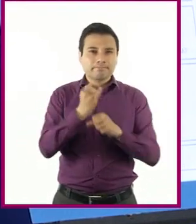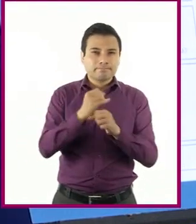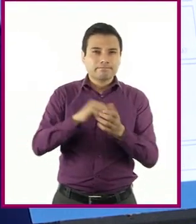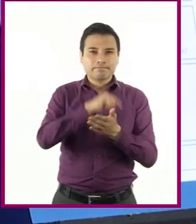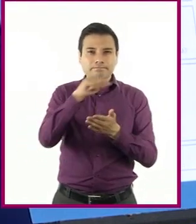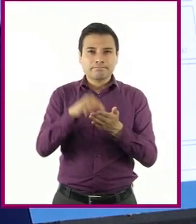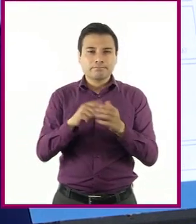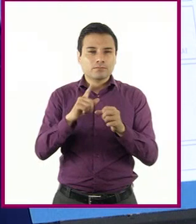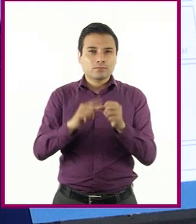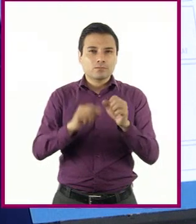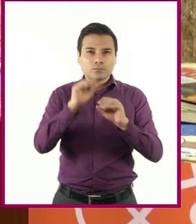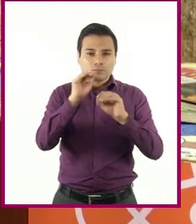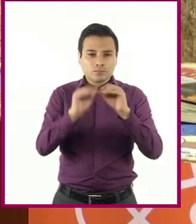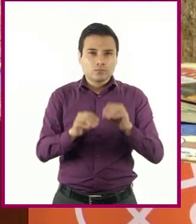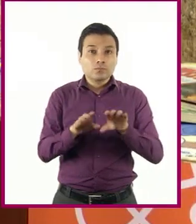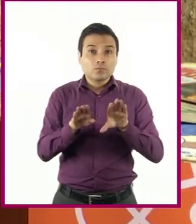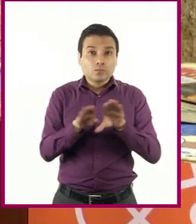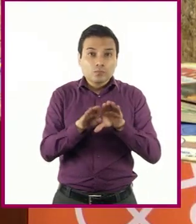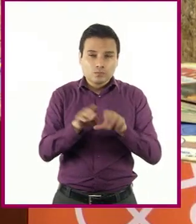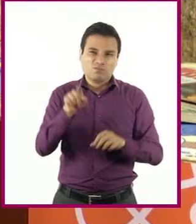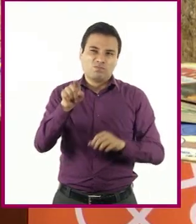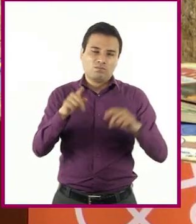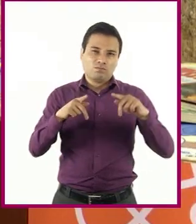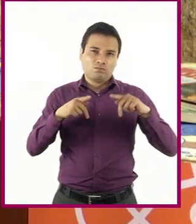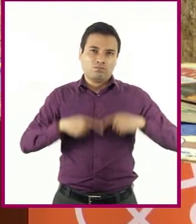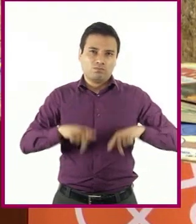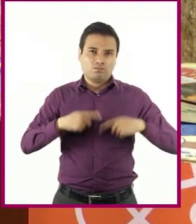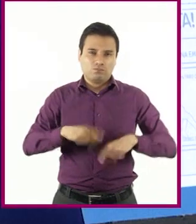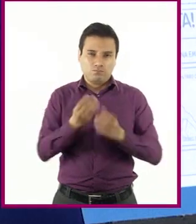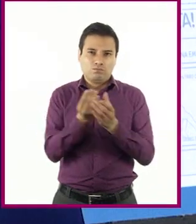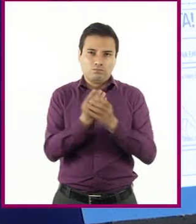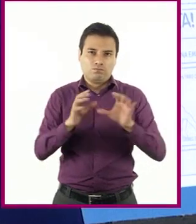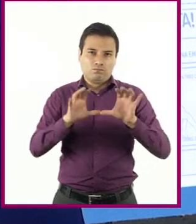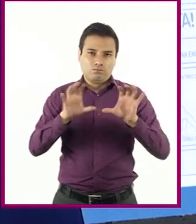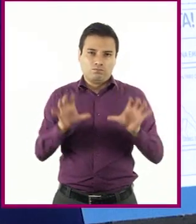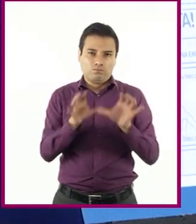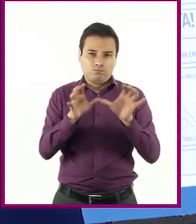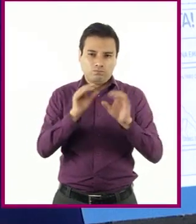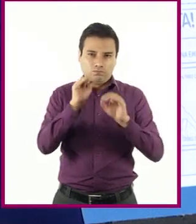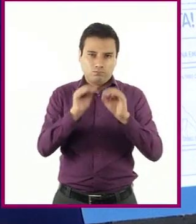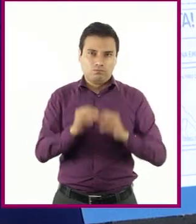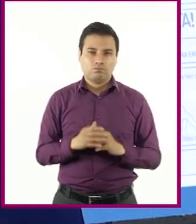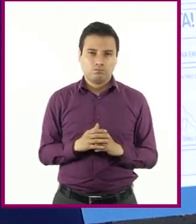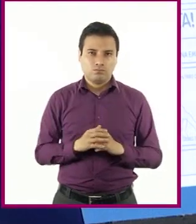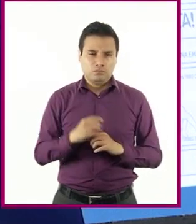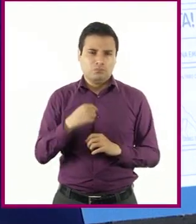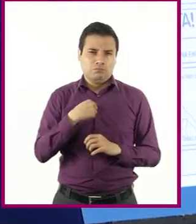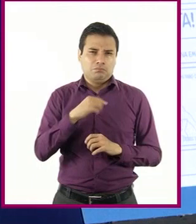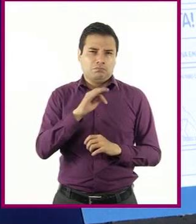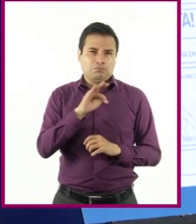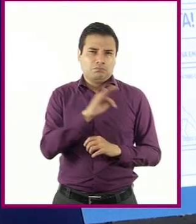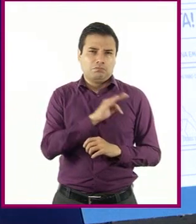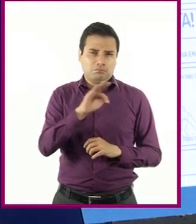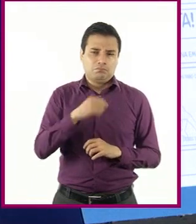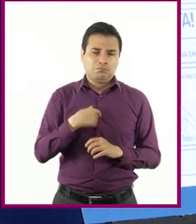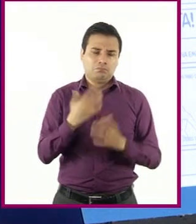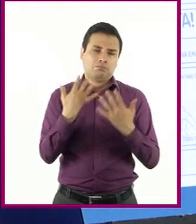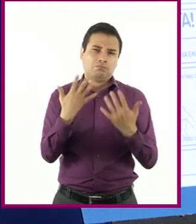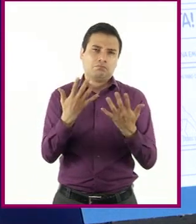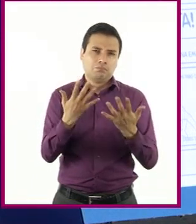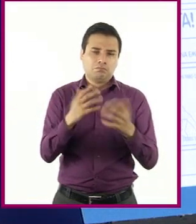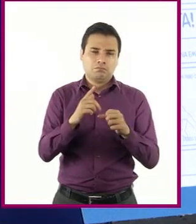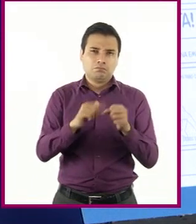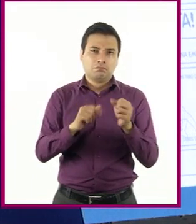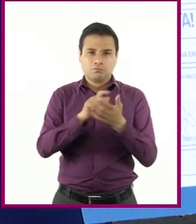y se hace por computadora. Nosotros podemos colorear nuestras fotocopias de la manera tradicional o por computadora